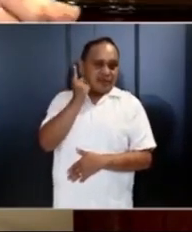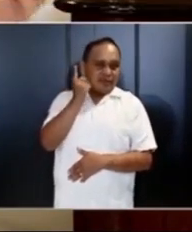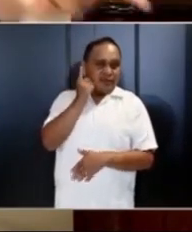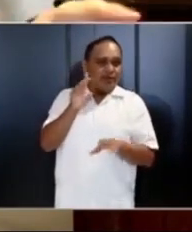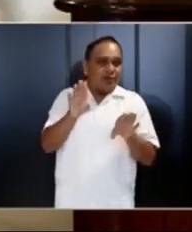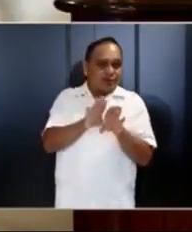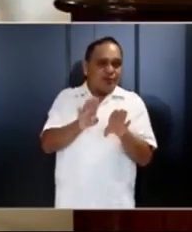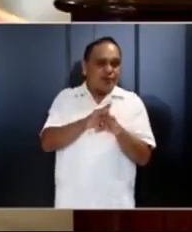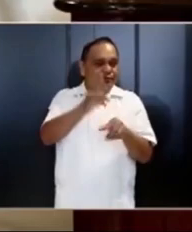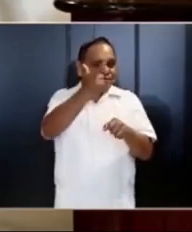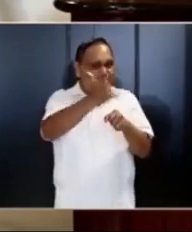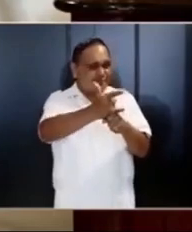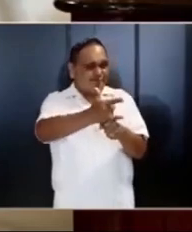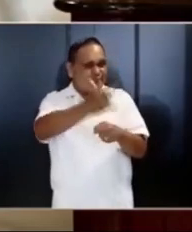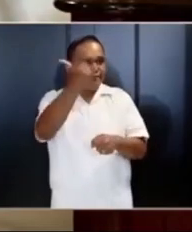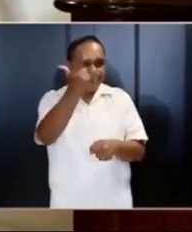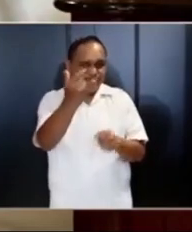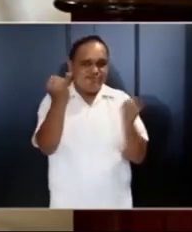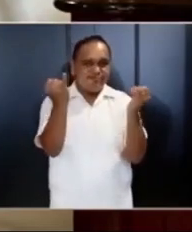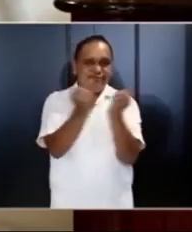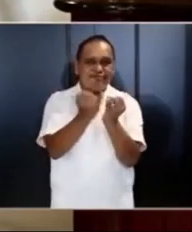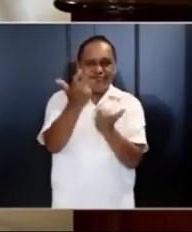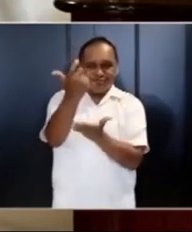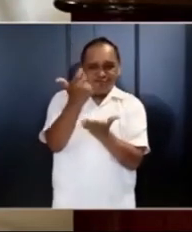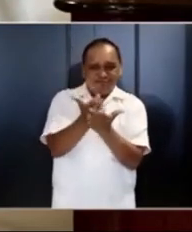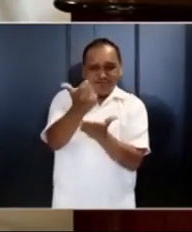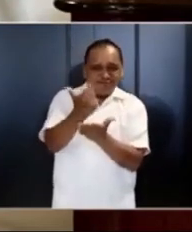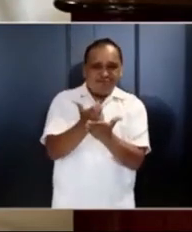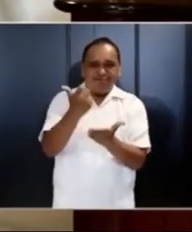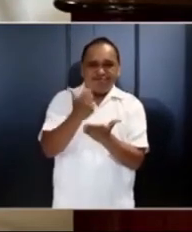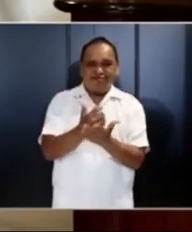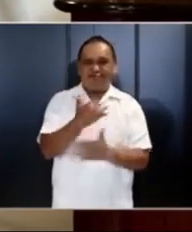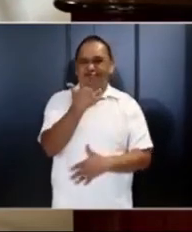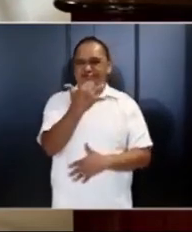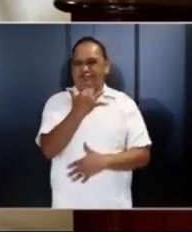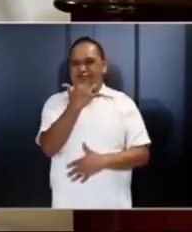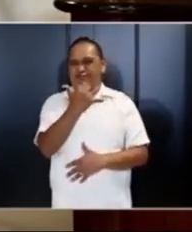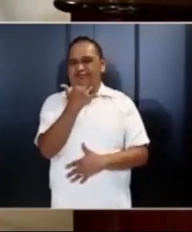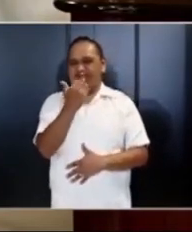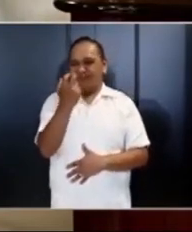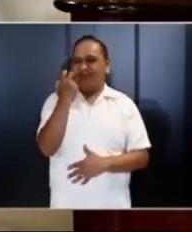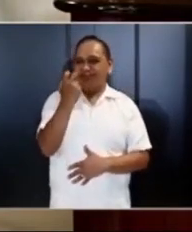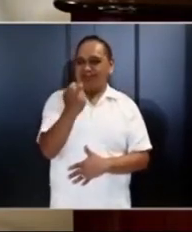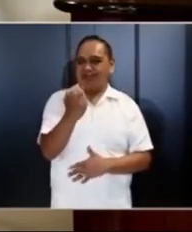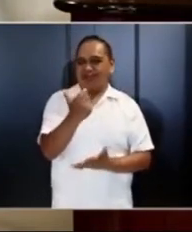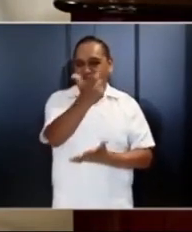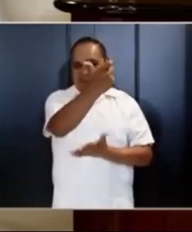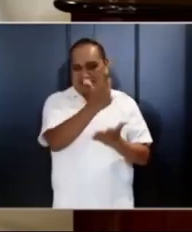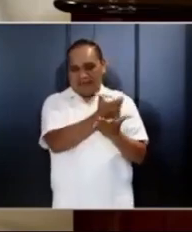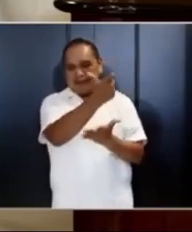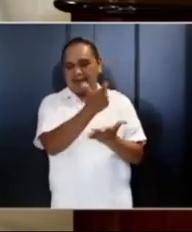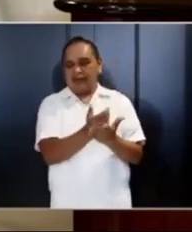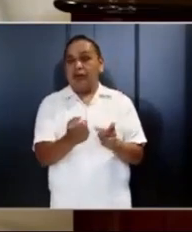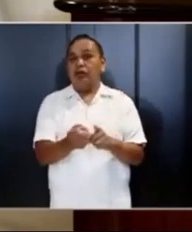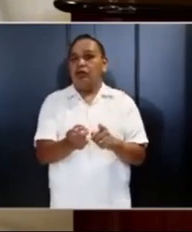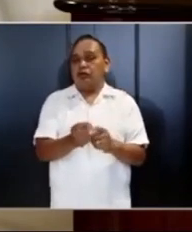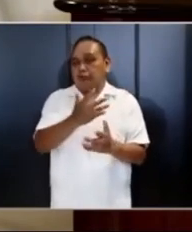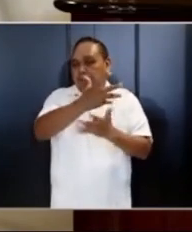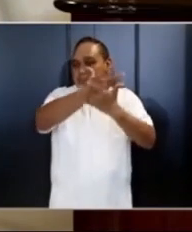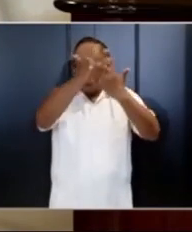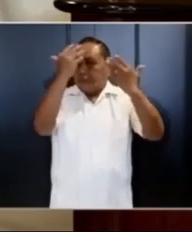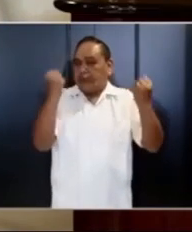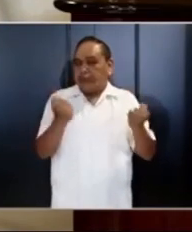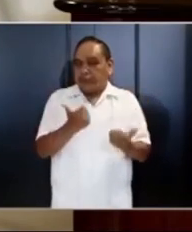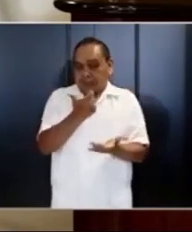producto del fraude, de todo este dinero mal habido, dinero ilícito, que quién sabe de dónde viene, ¿verdad? Dinero en